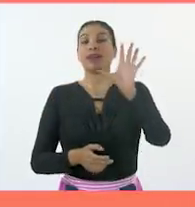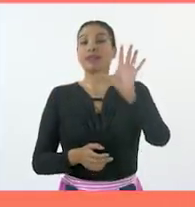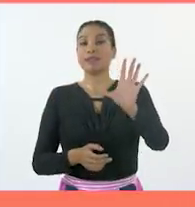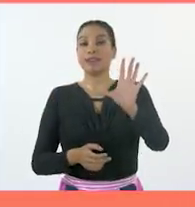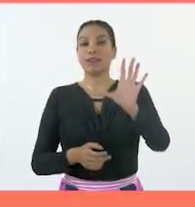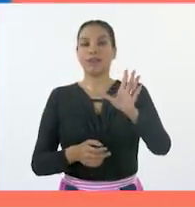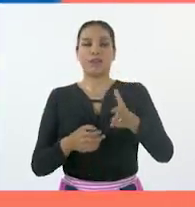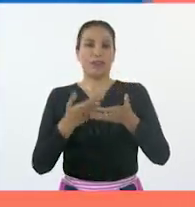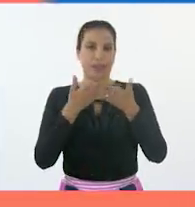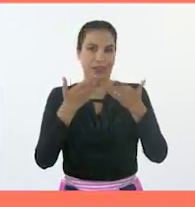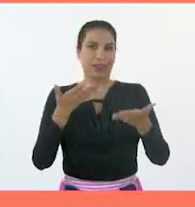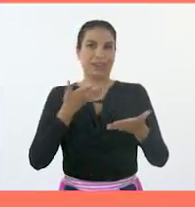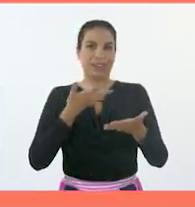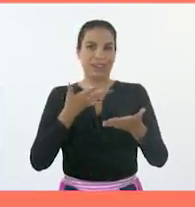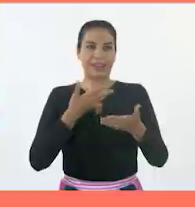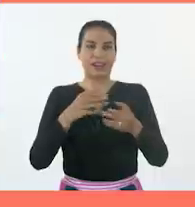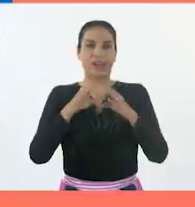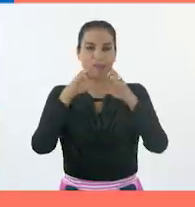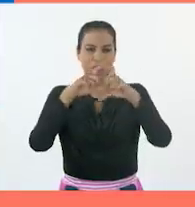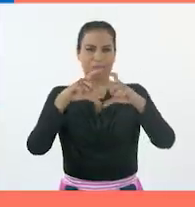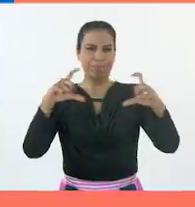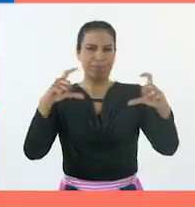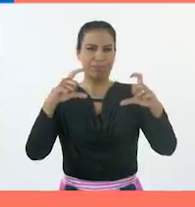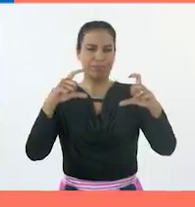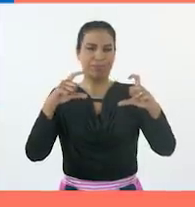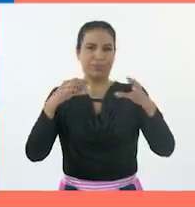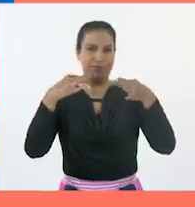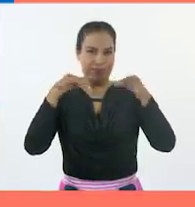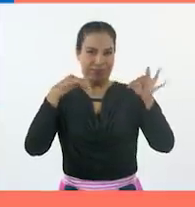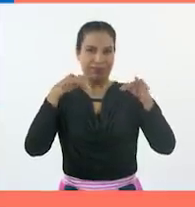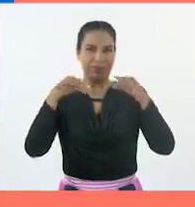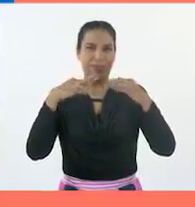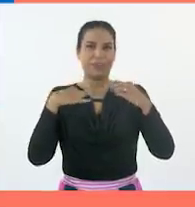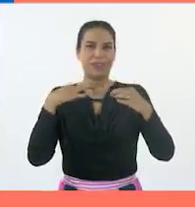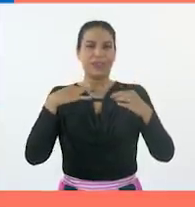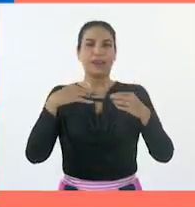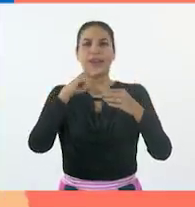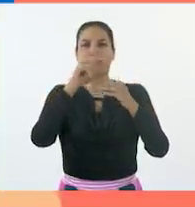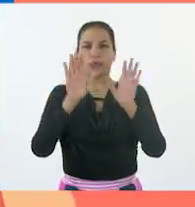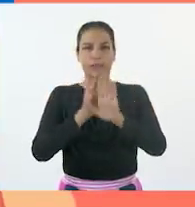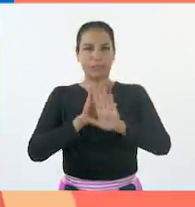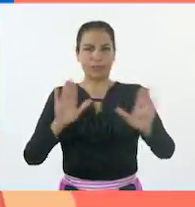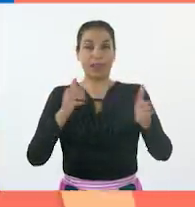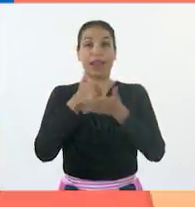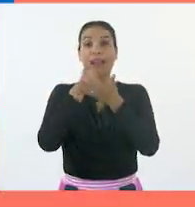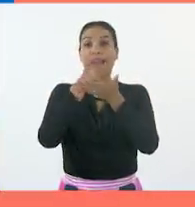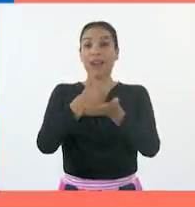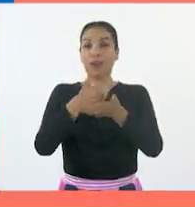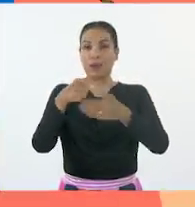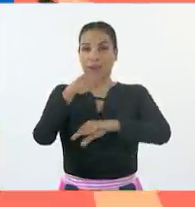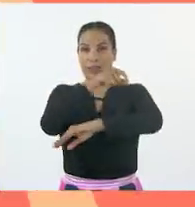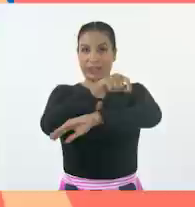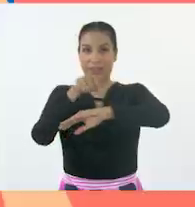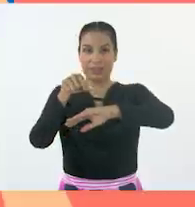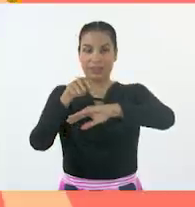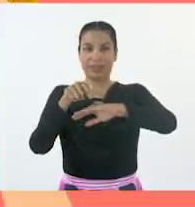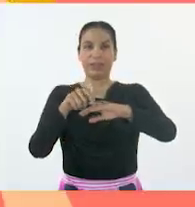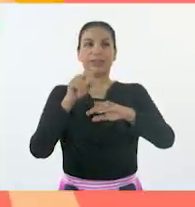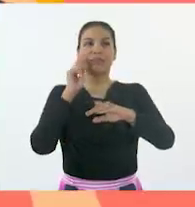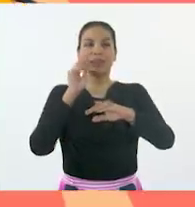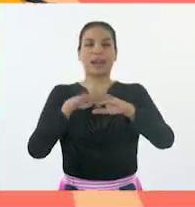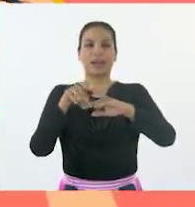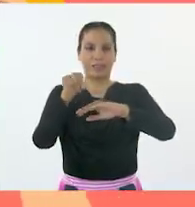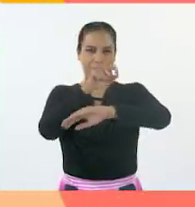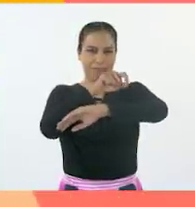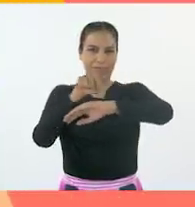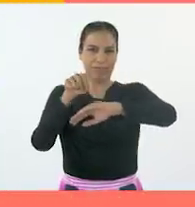5. Ahora tenemos un pequeño pedazo de playera. Estira a lo ancho y con ayuda de la regla, mide y marca con